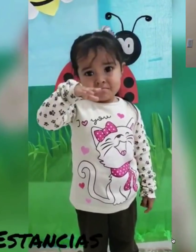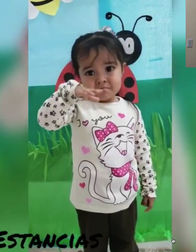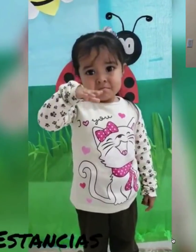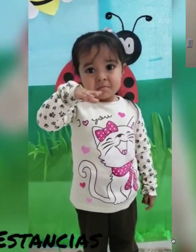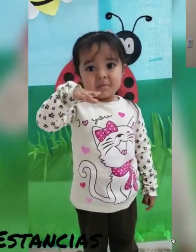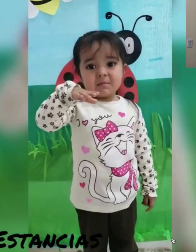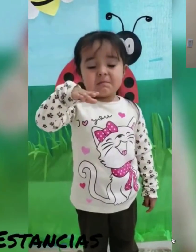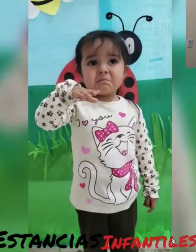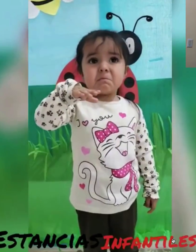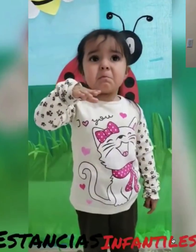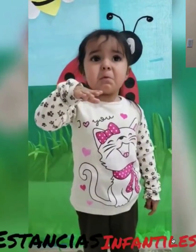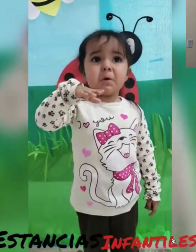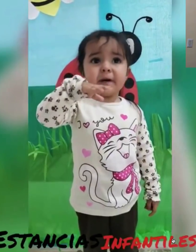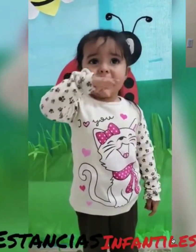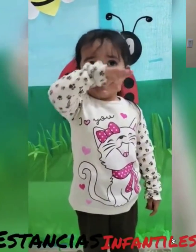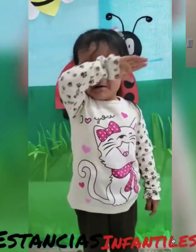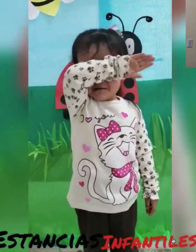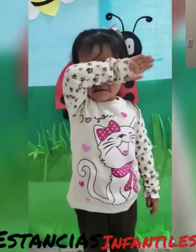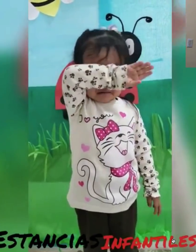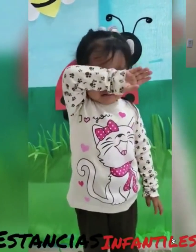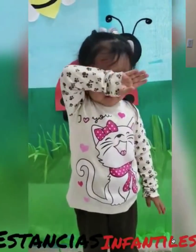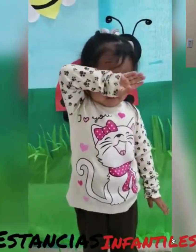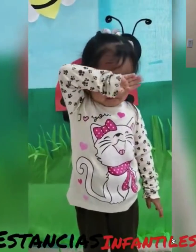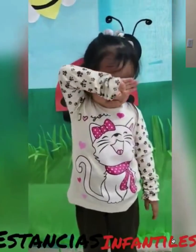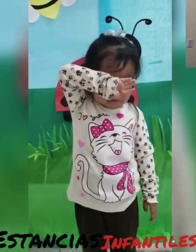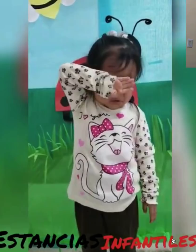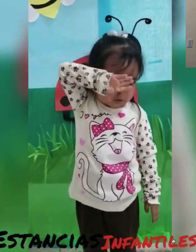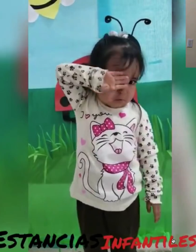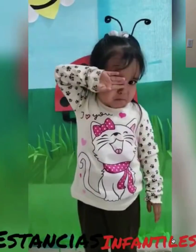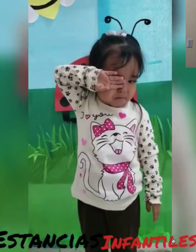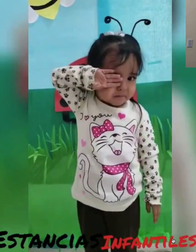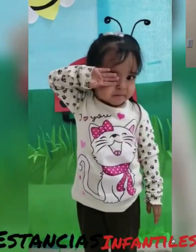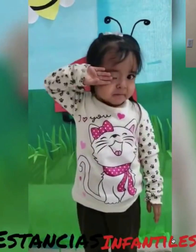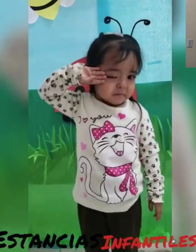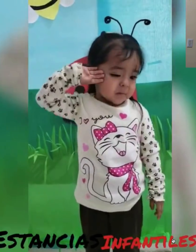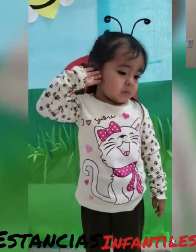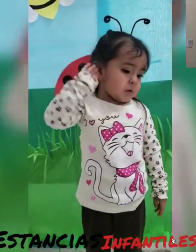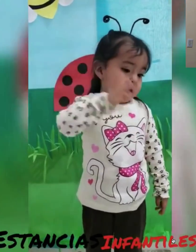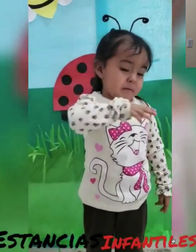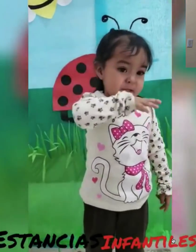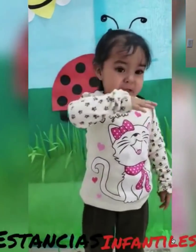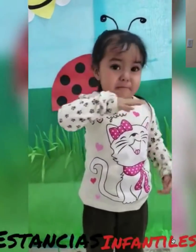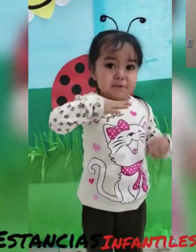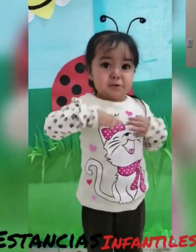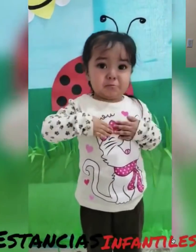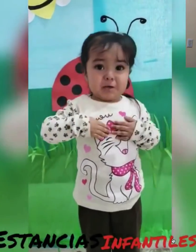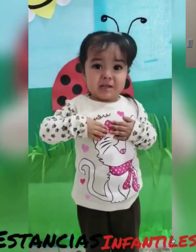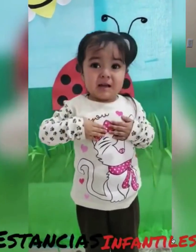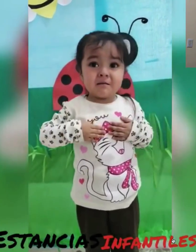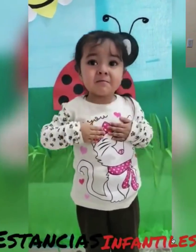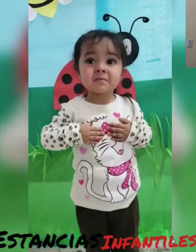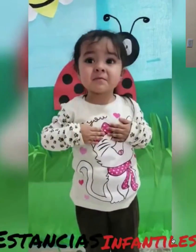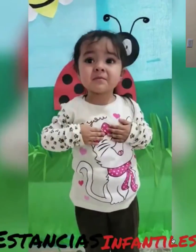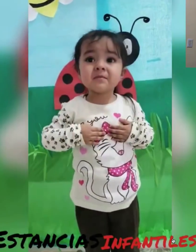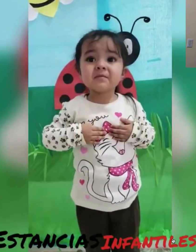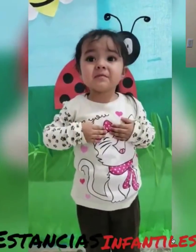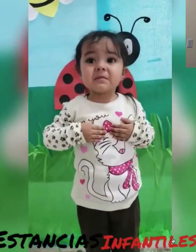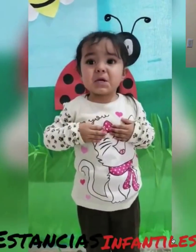Te voy a llamar. ¿Con qué? Voy a averiguar el